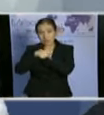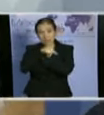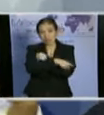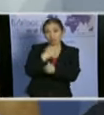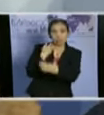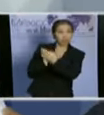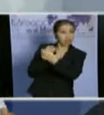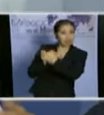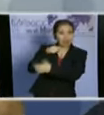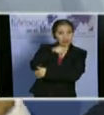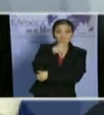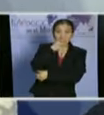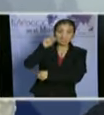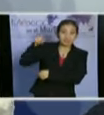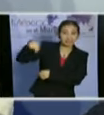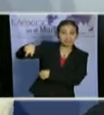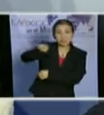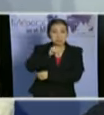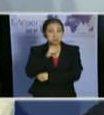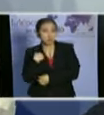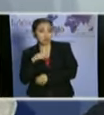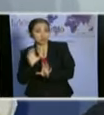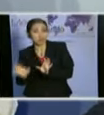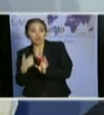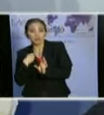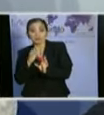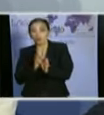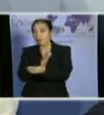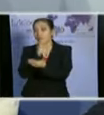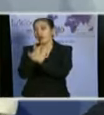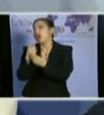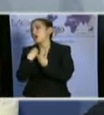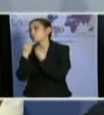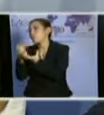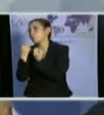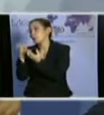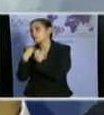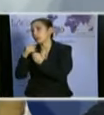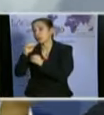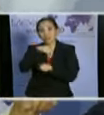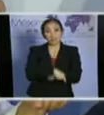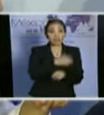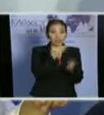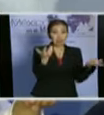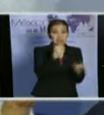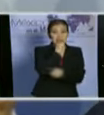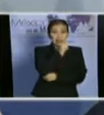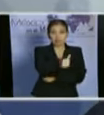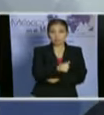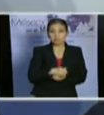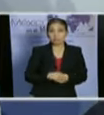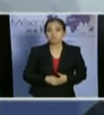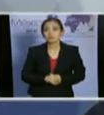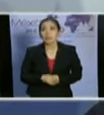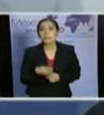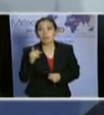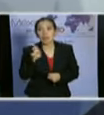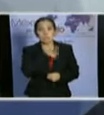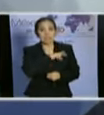criticamos nosotros diciendo que somos candil de la calle y oscuridad de la casa, ¿no? Pero